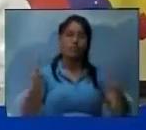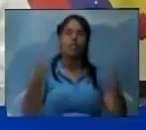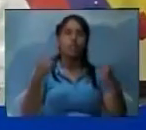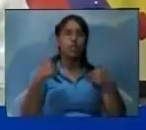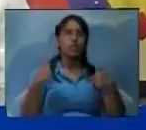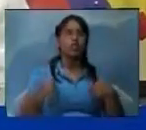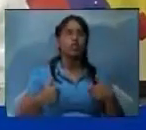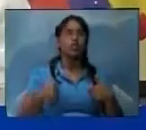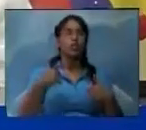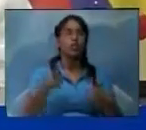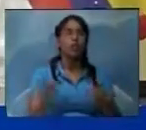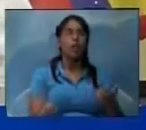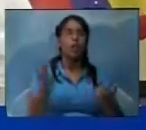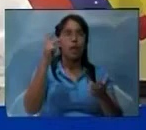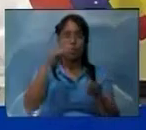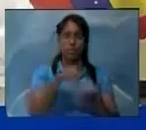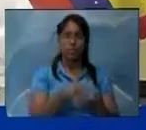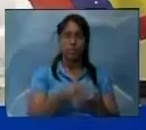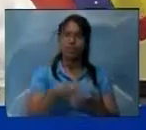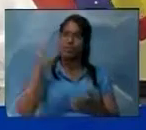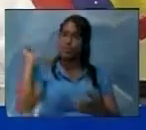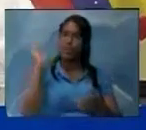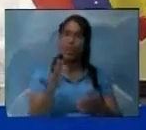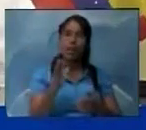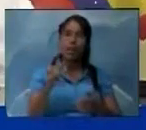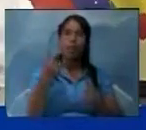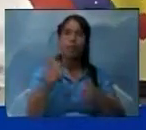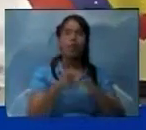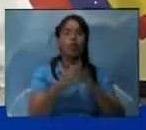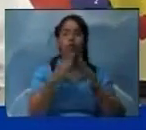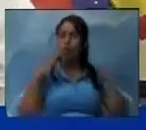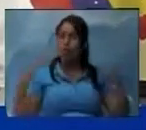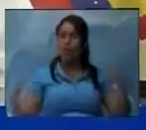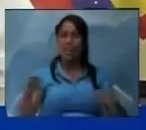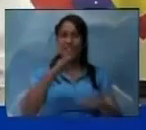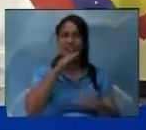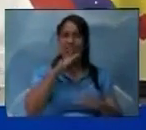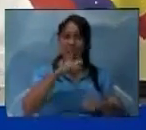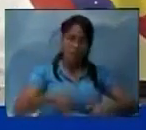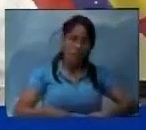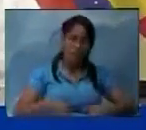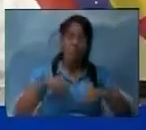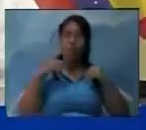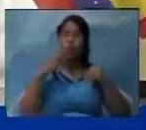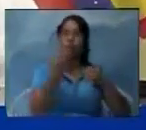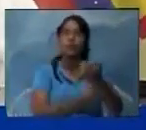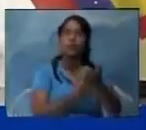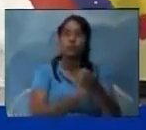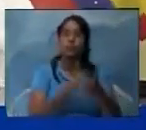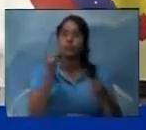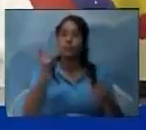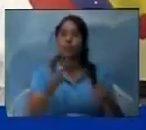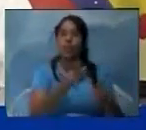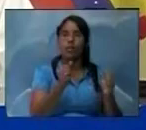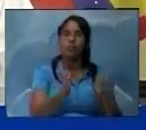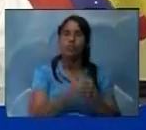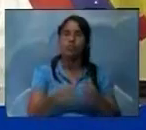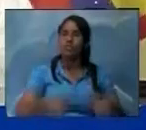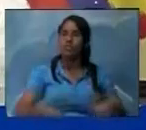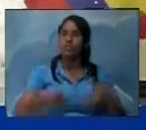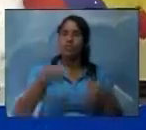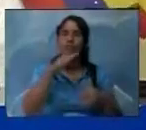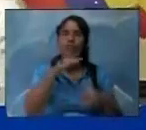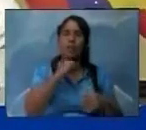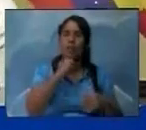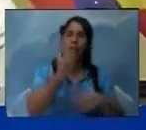he levantado. Traigan, pero con gran enojo, mis amados hermanos. Una persona con enojo es una persona